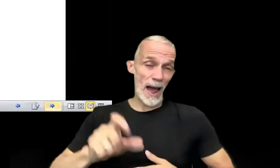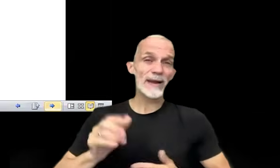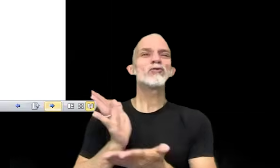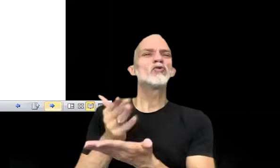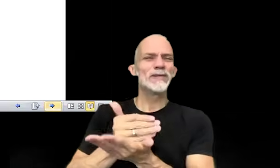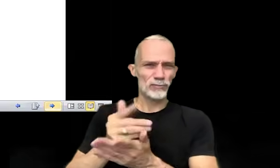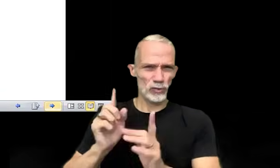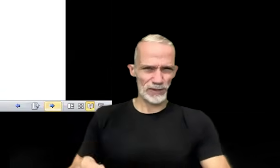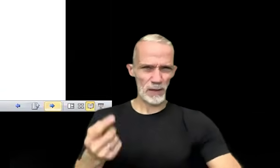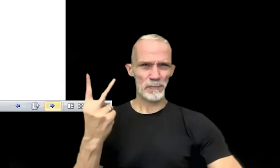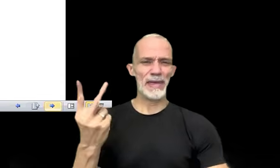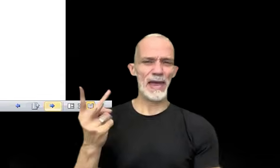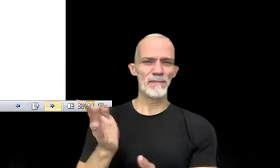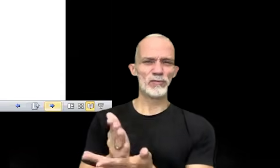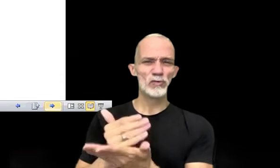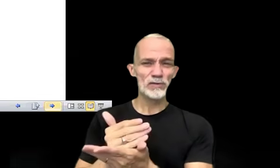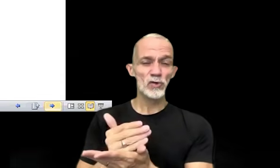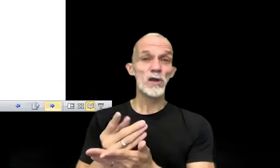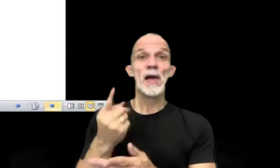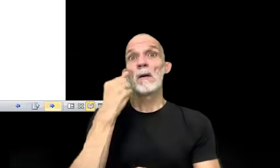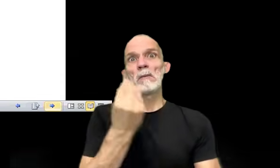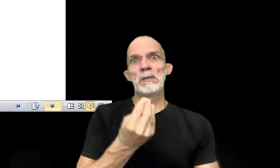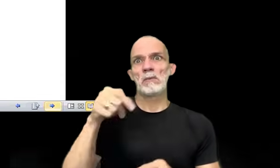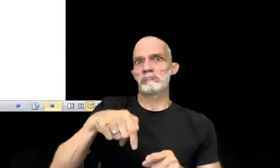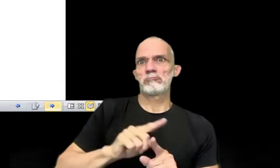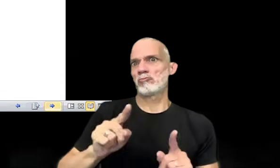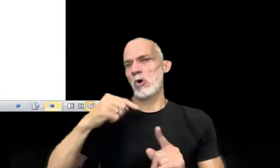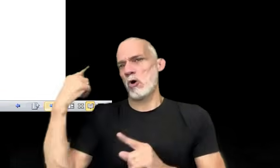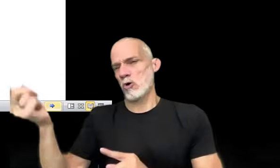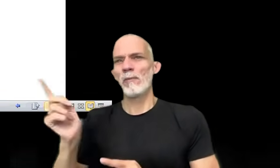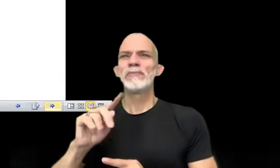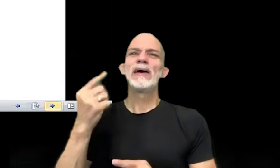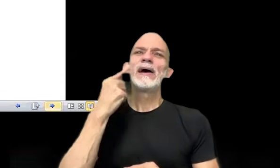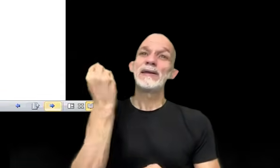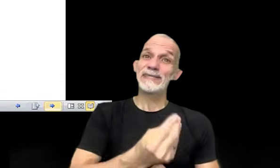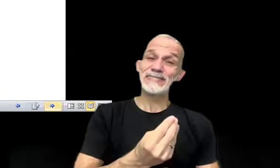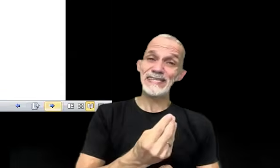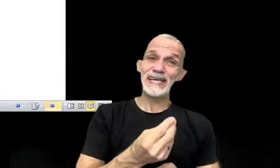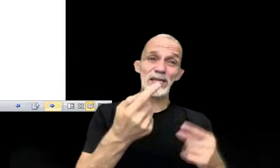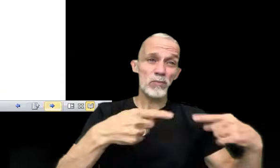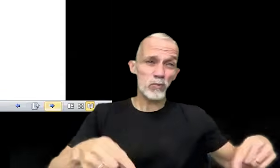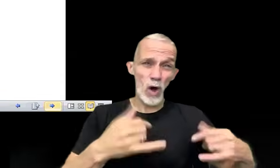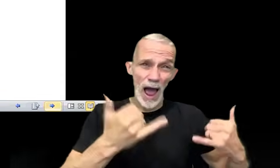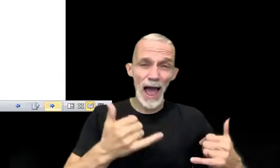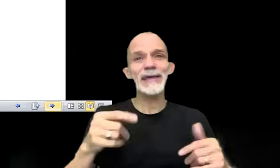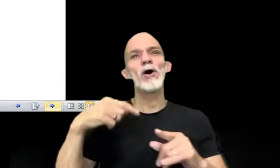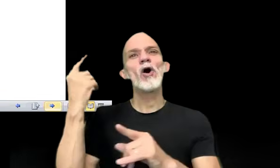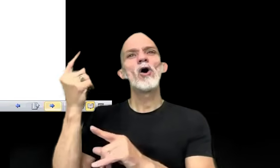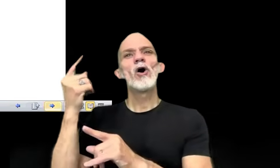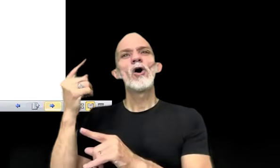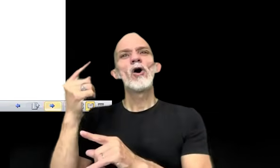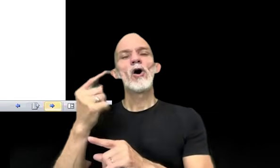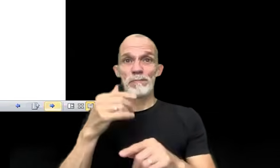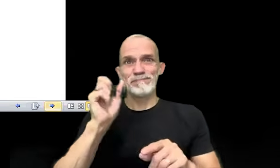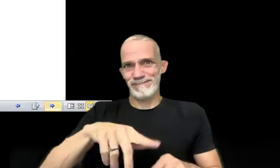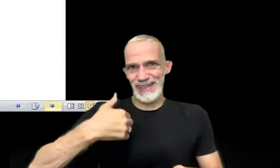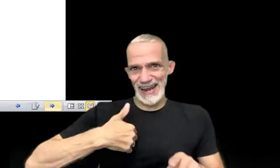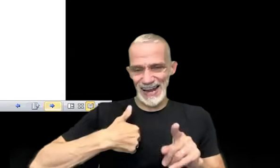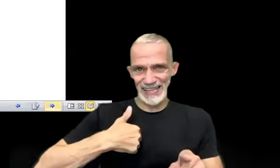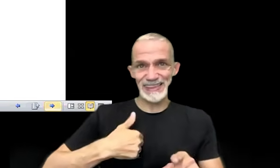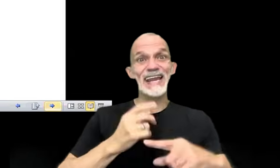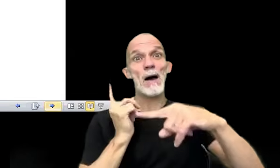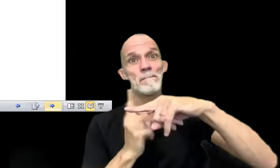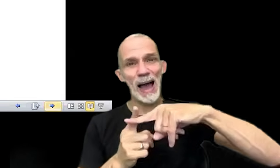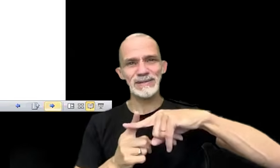humanas y sucesiones indivisas, sean o no residentes, los residentes por los bienes alcanzados y los bienes situados en